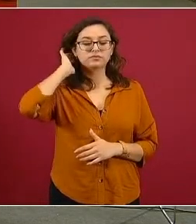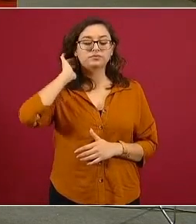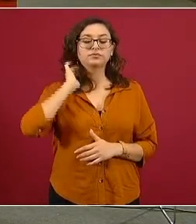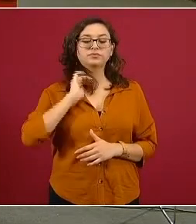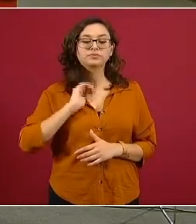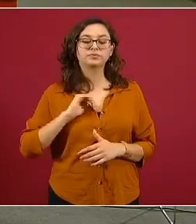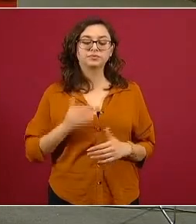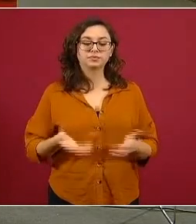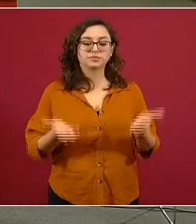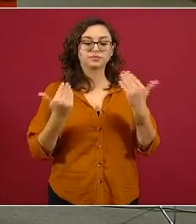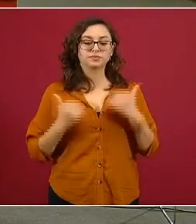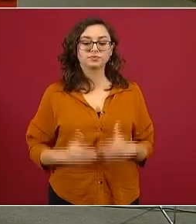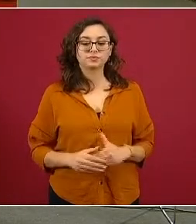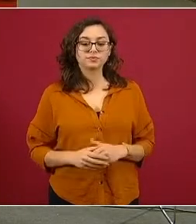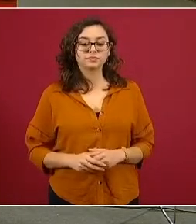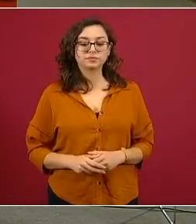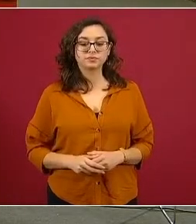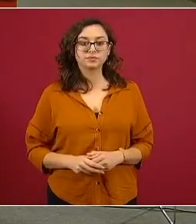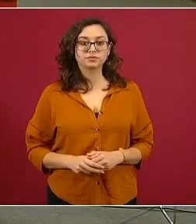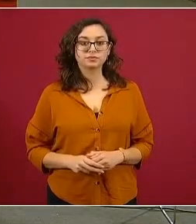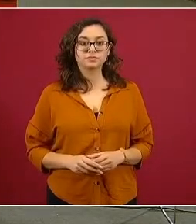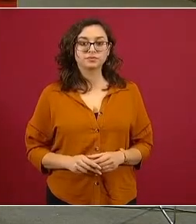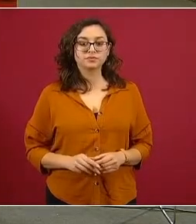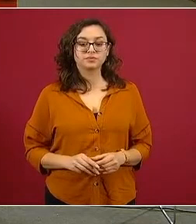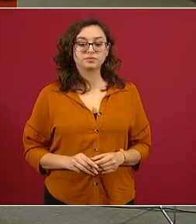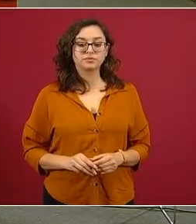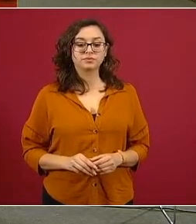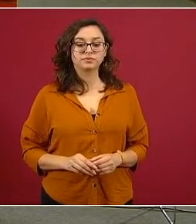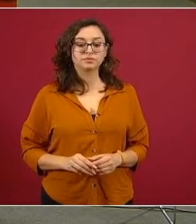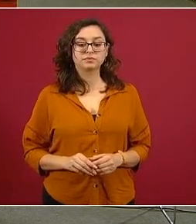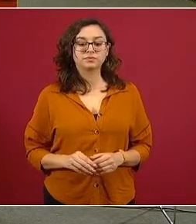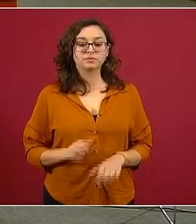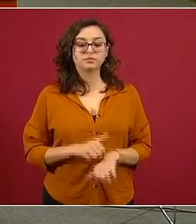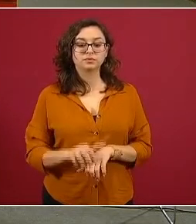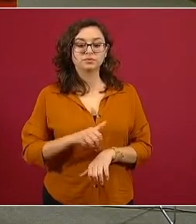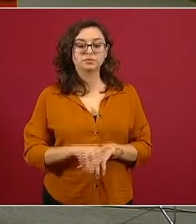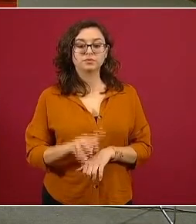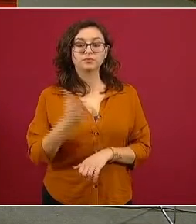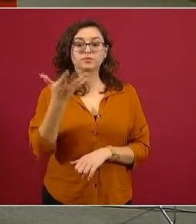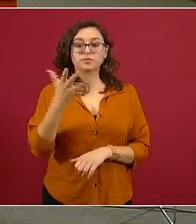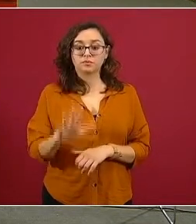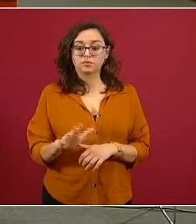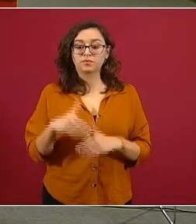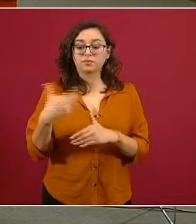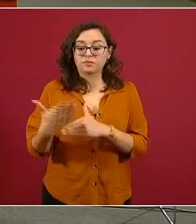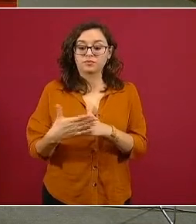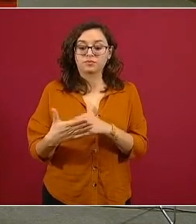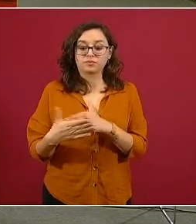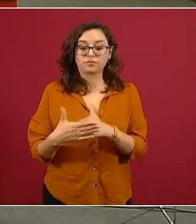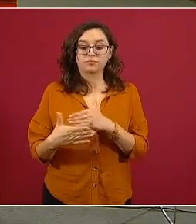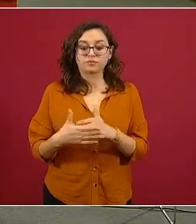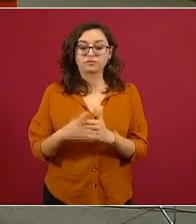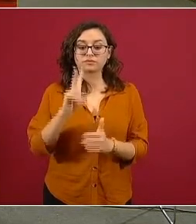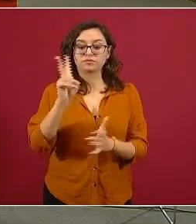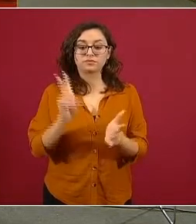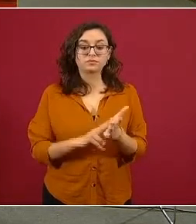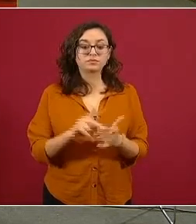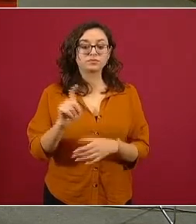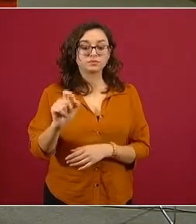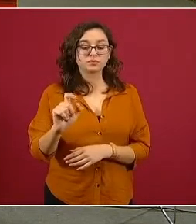siguiente, por favor. Para la edición número 10 del Buen Fin